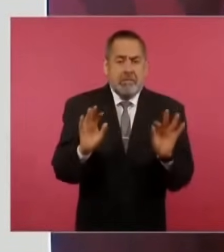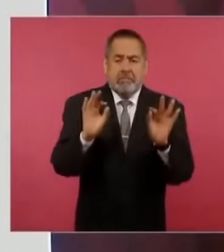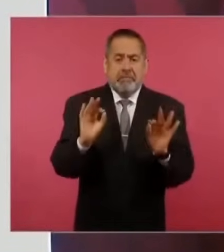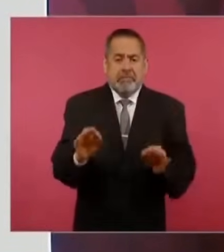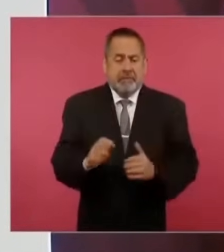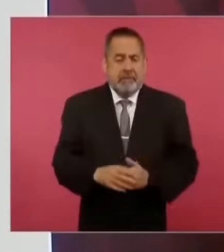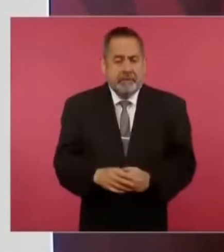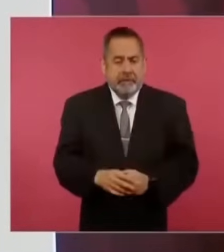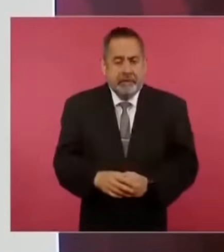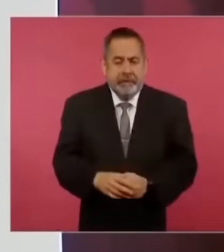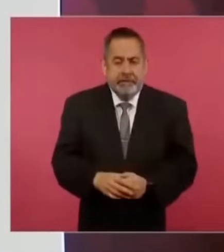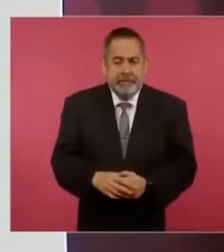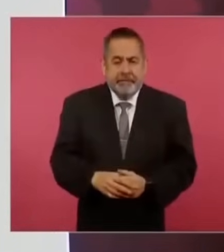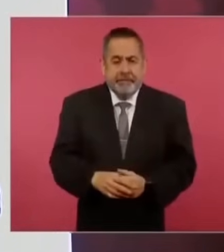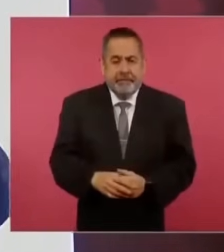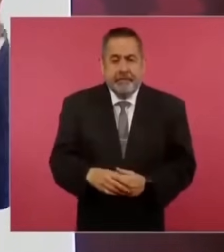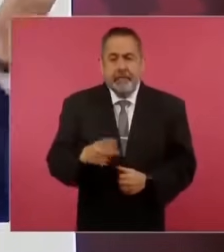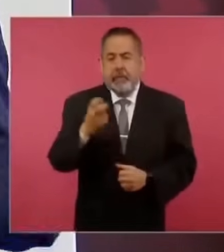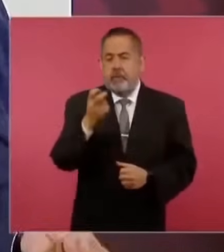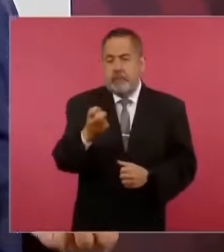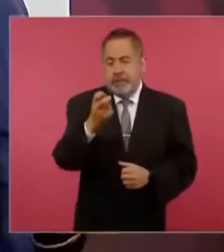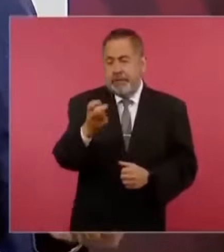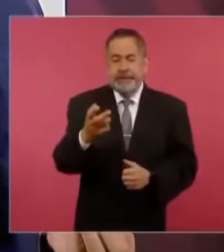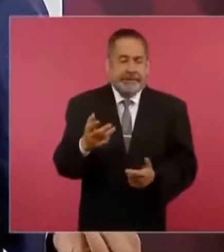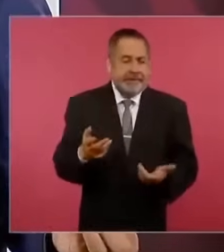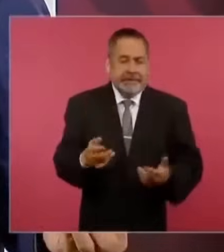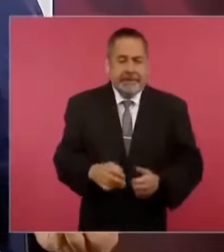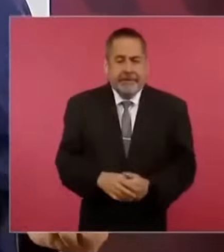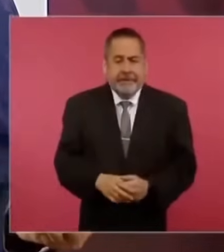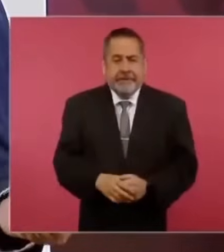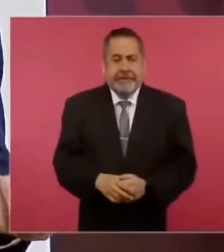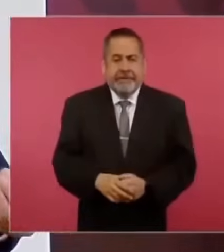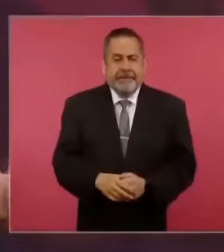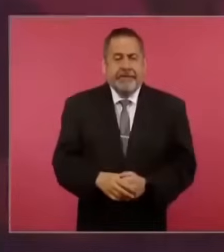Por eso no se debe